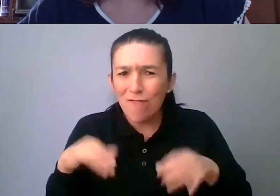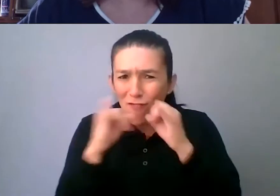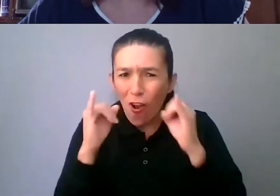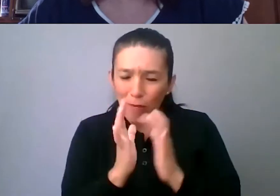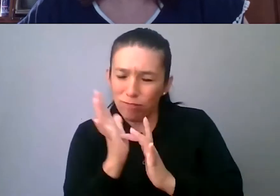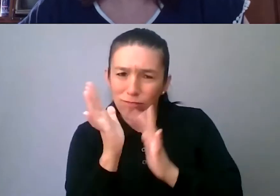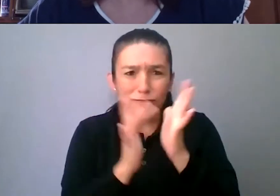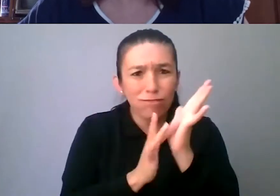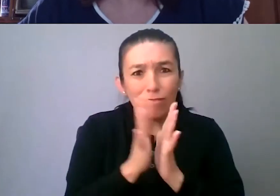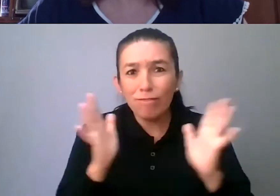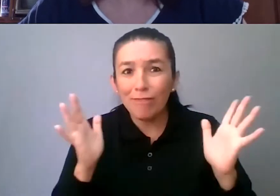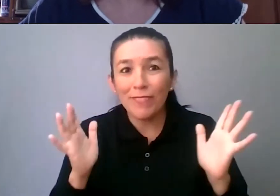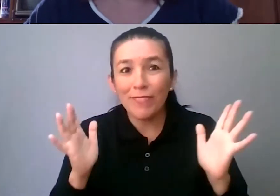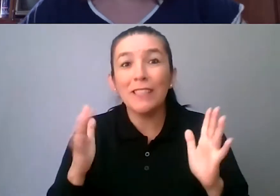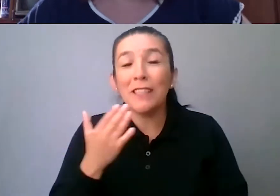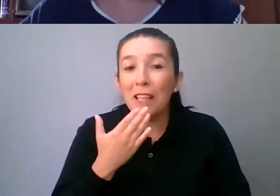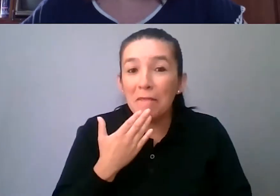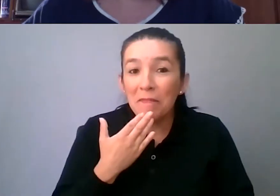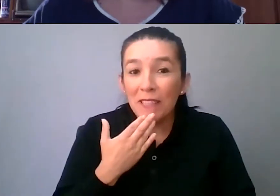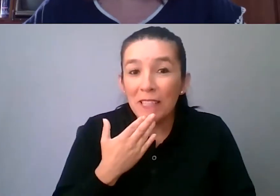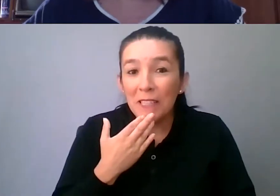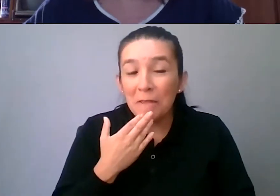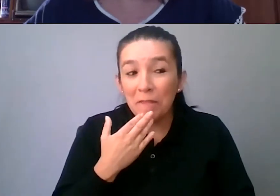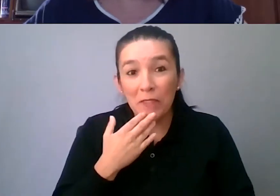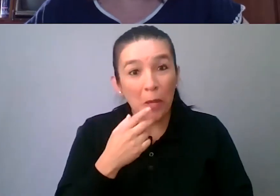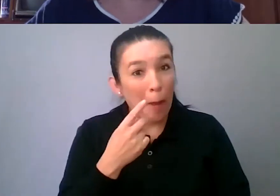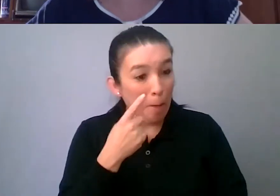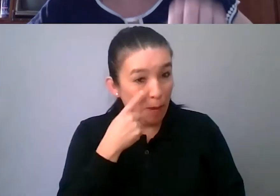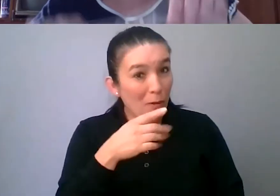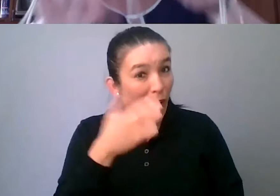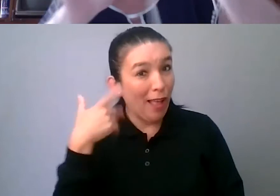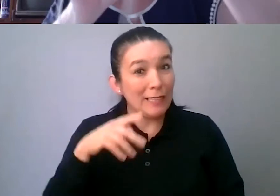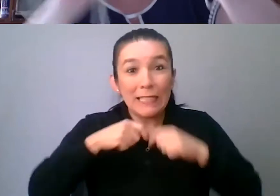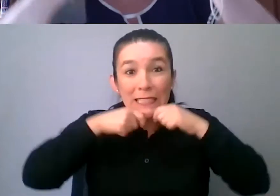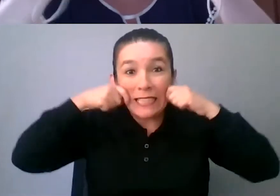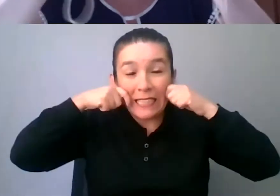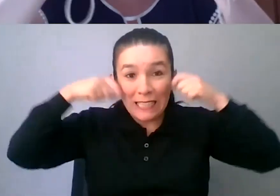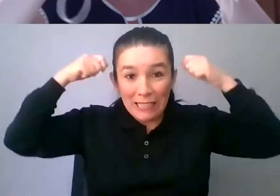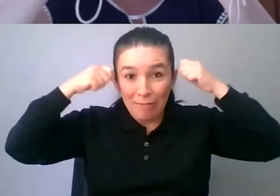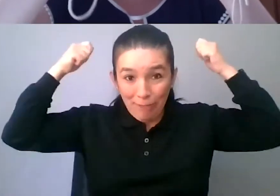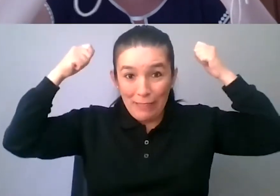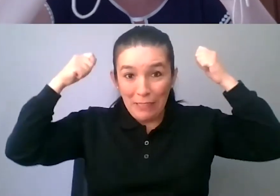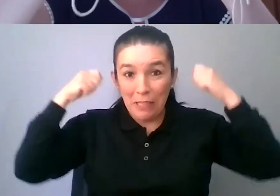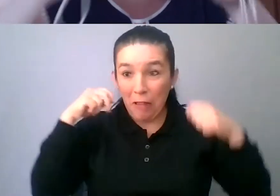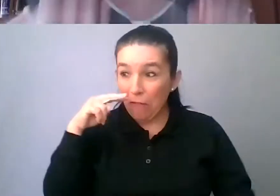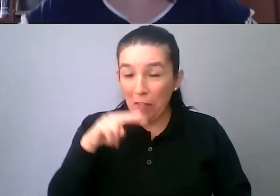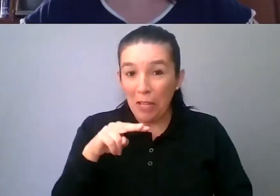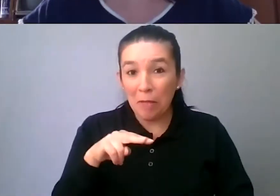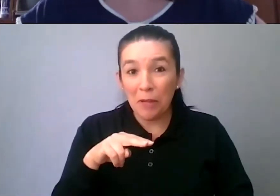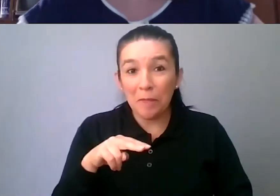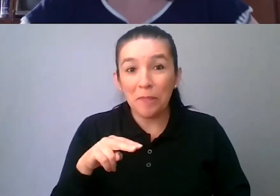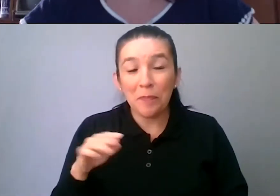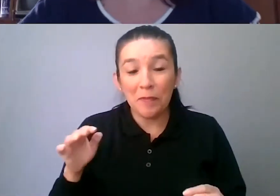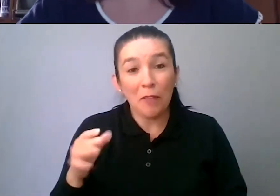también, como acabamos de hacer esta figura que después queda bien bonita si uno la deja chiquitita,